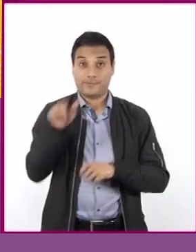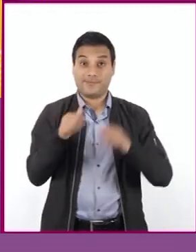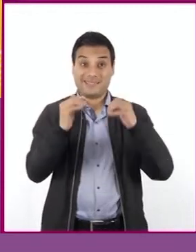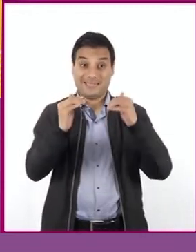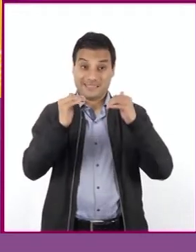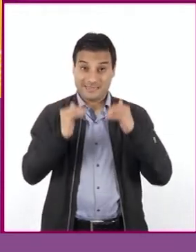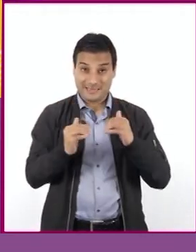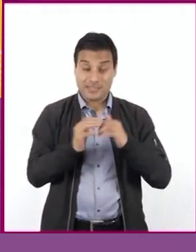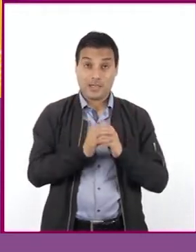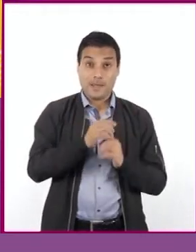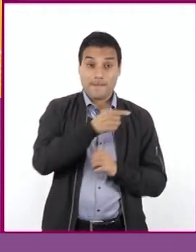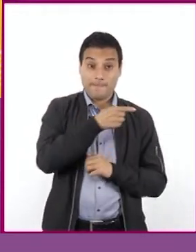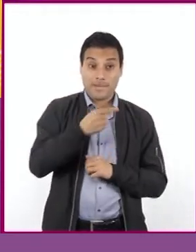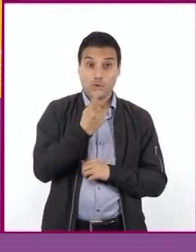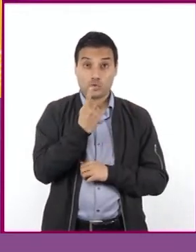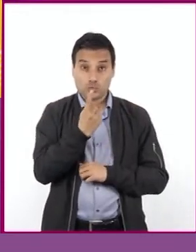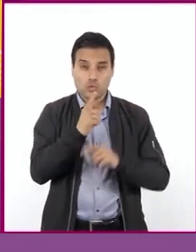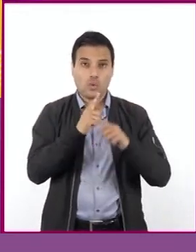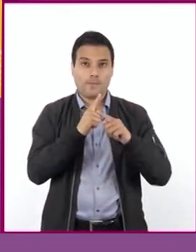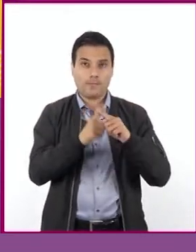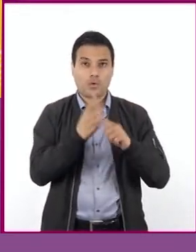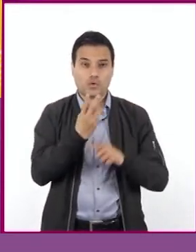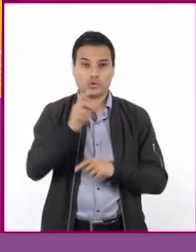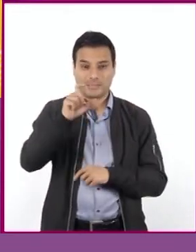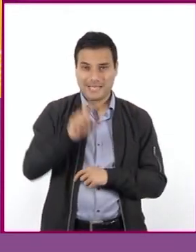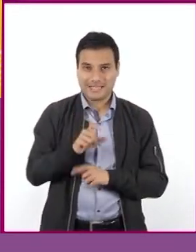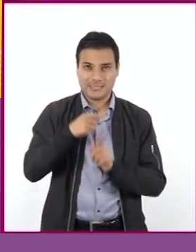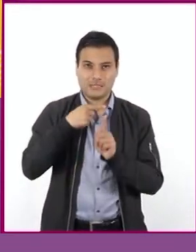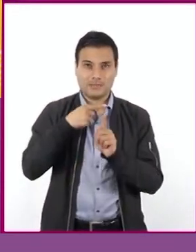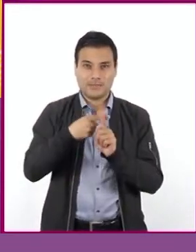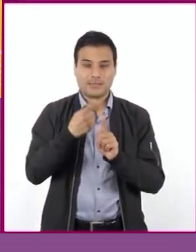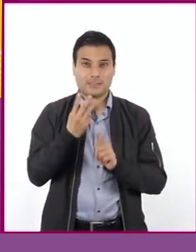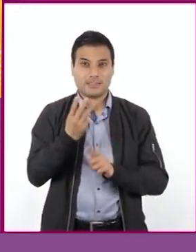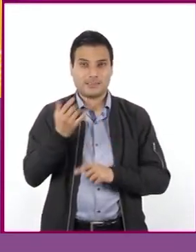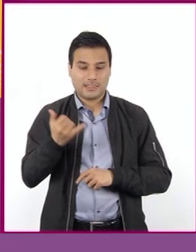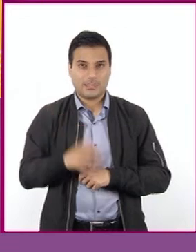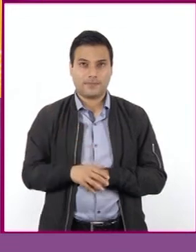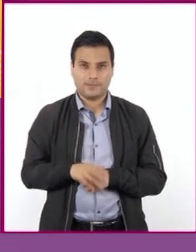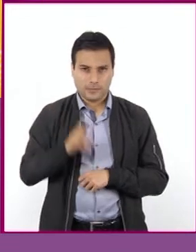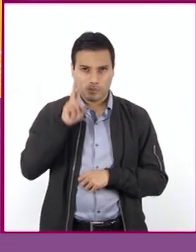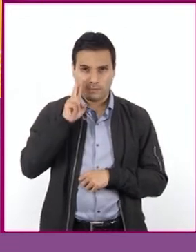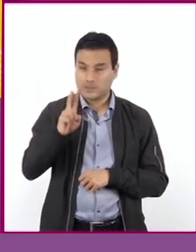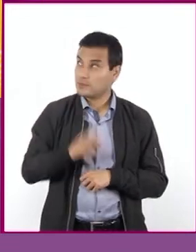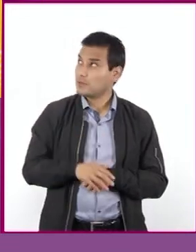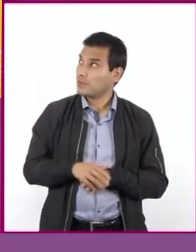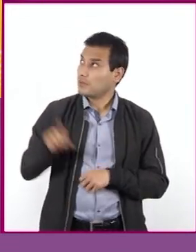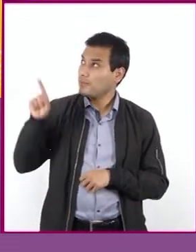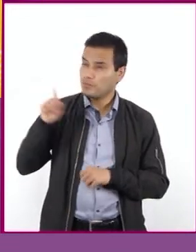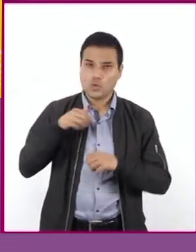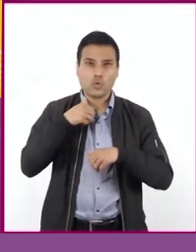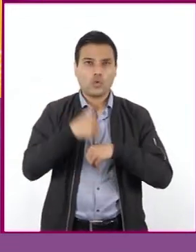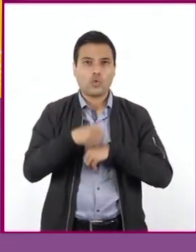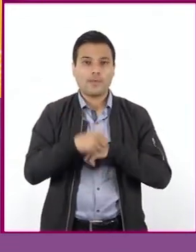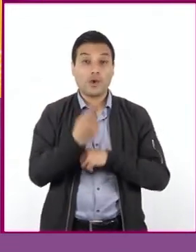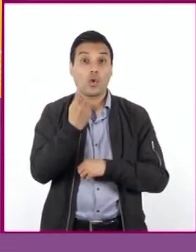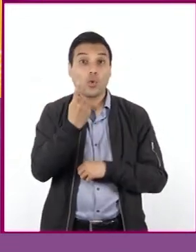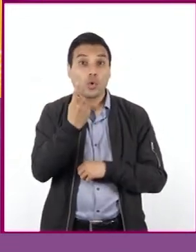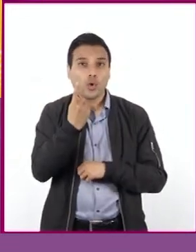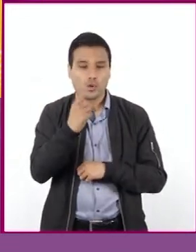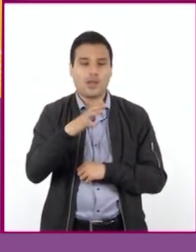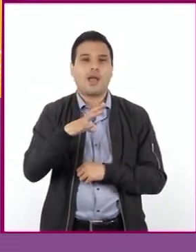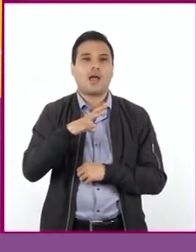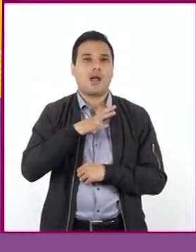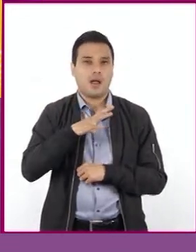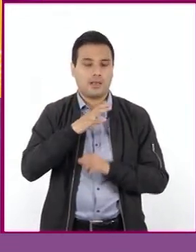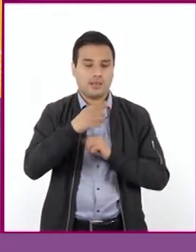la segunda ecuación. Si se percataron, el 1 multiplicará con un signo negativo a la ecuación